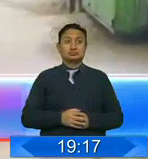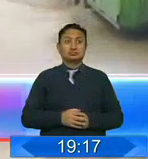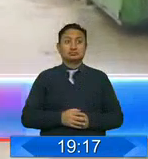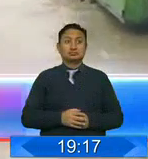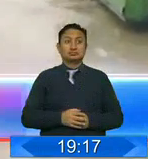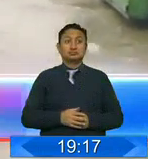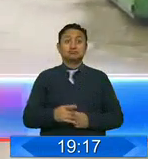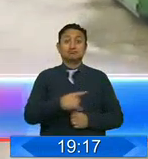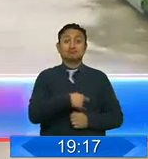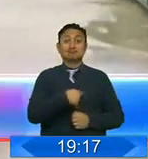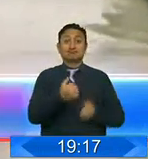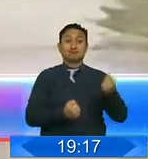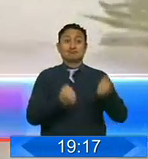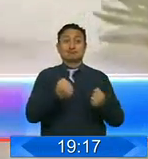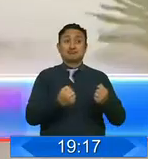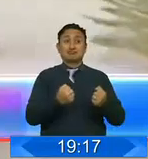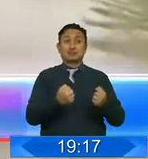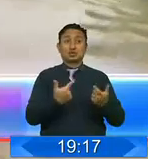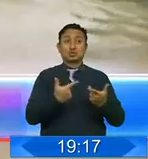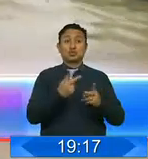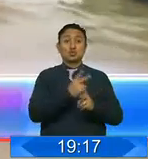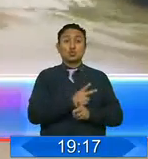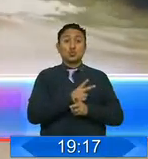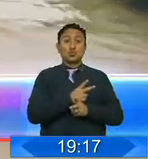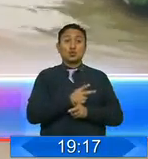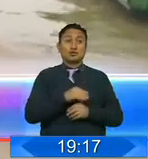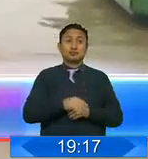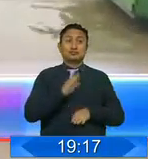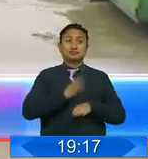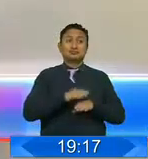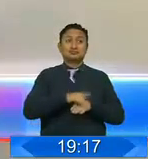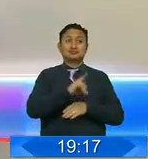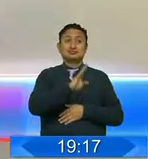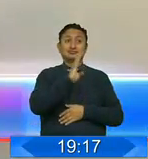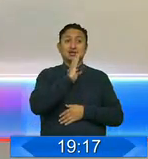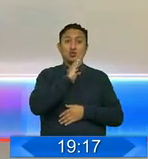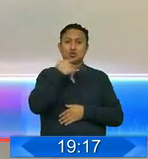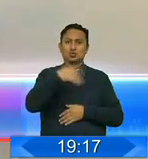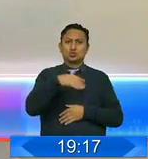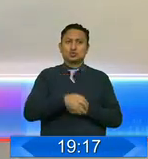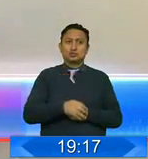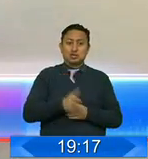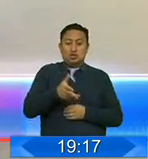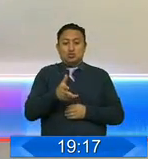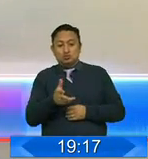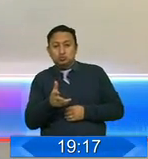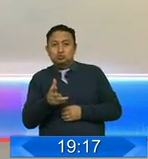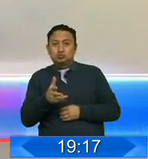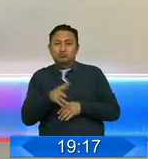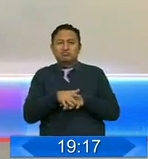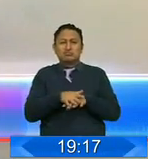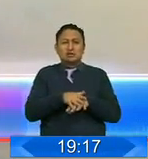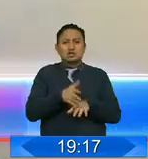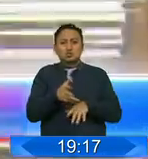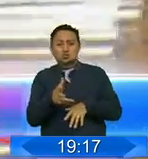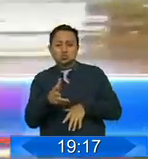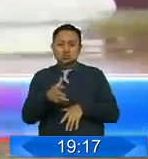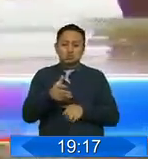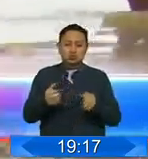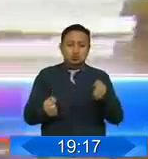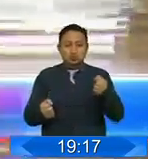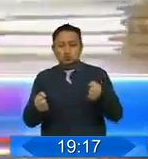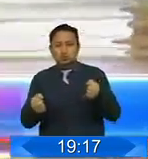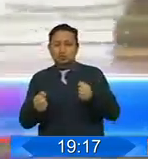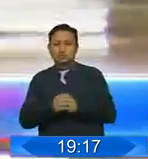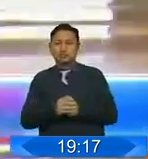Hasta los vehículos altos deben cruzar con cuidado porque el nivel del agua puede afectar el funcionamiento de sus maquinarias. Es